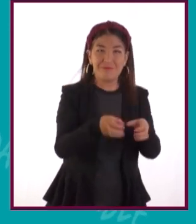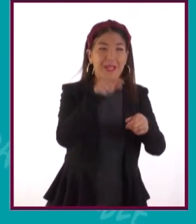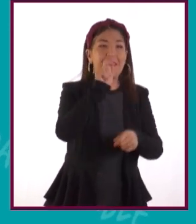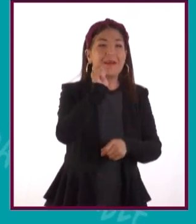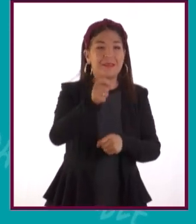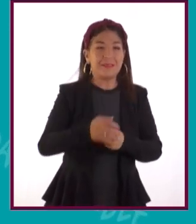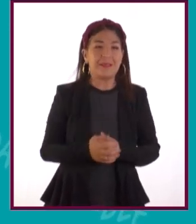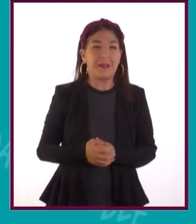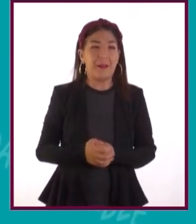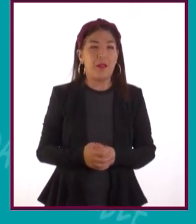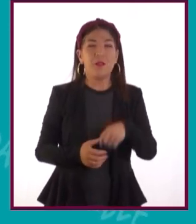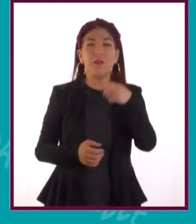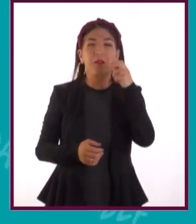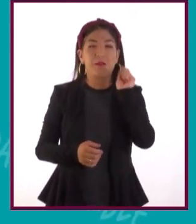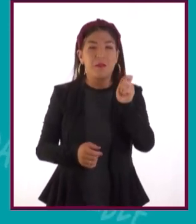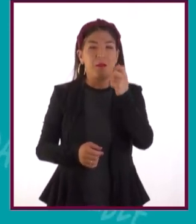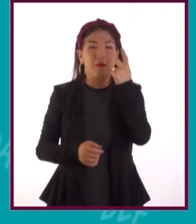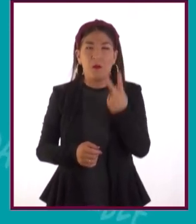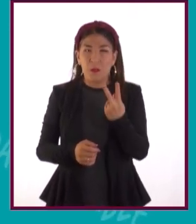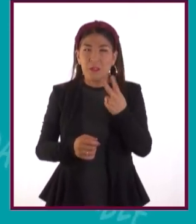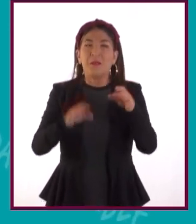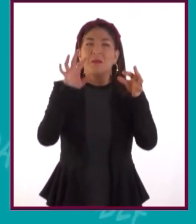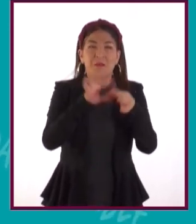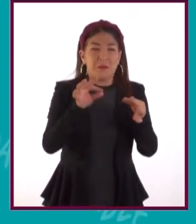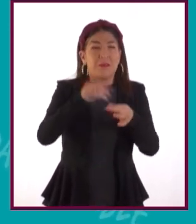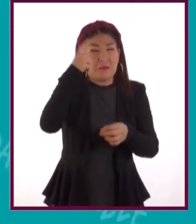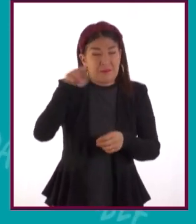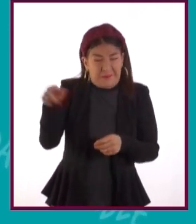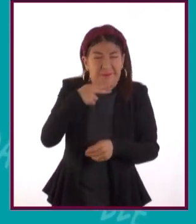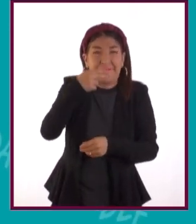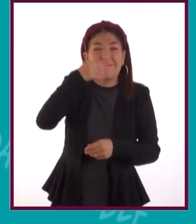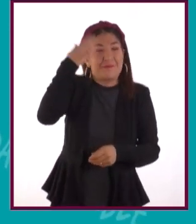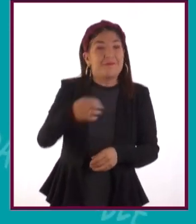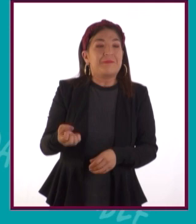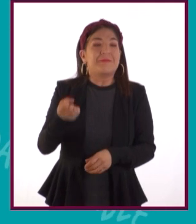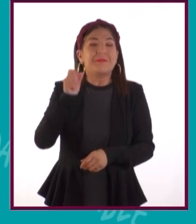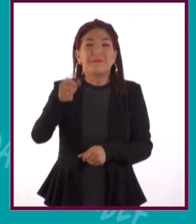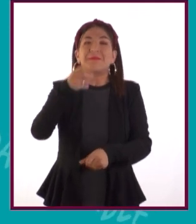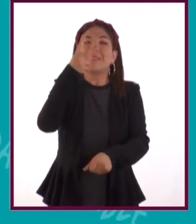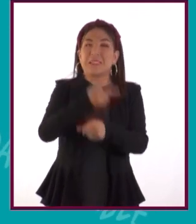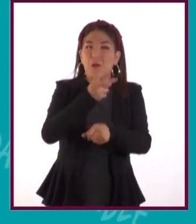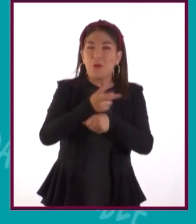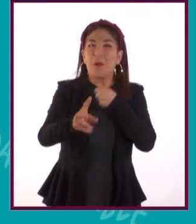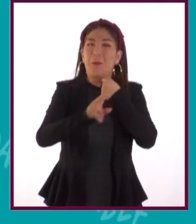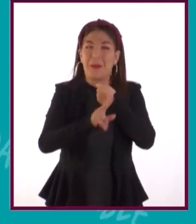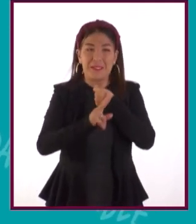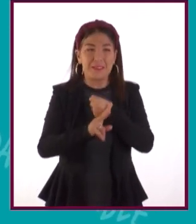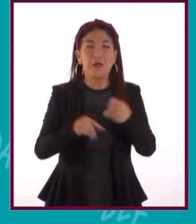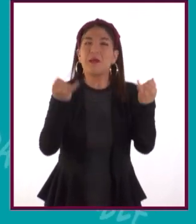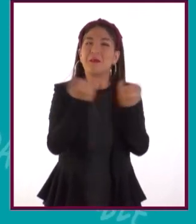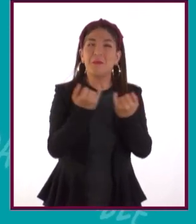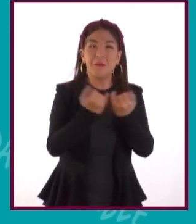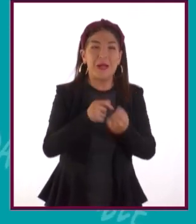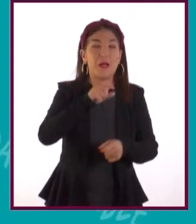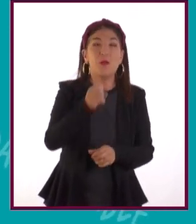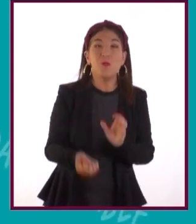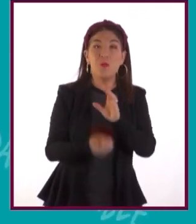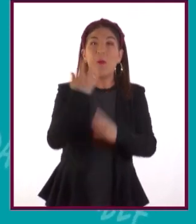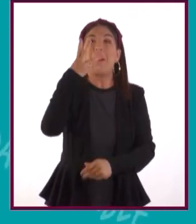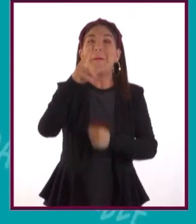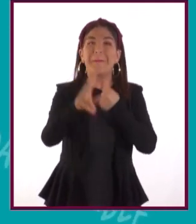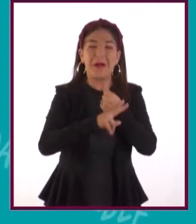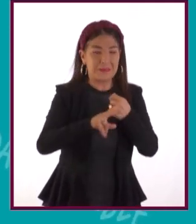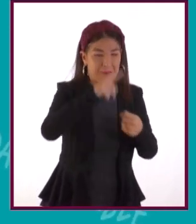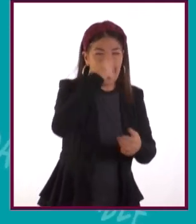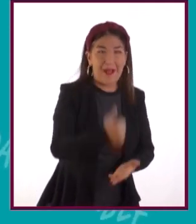tira. Para este segundo vaso le pondré un 2 al inicio de la instrucción para que Ernesto sepa que es un segundo vaso. Haré eso para cuando